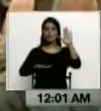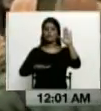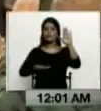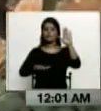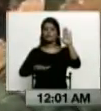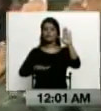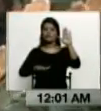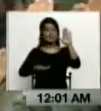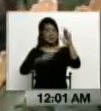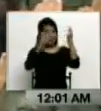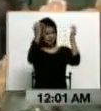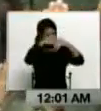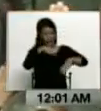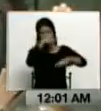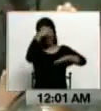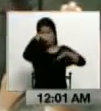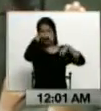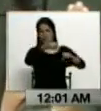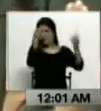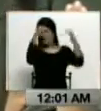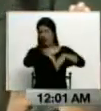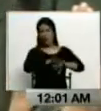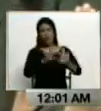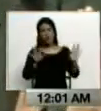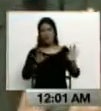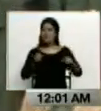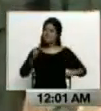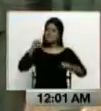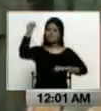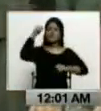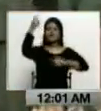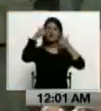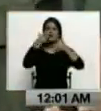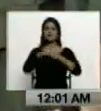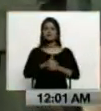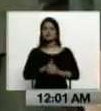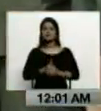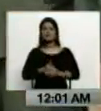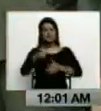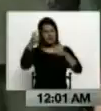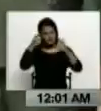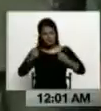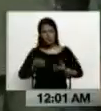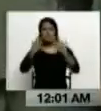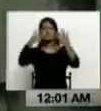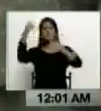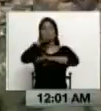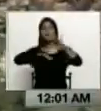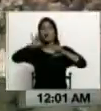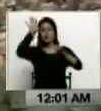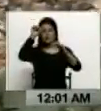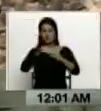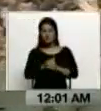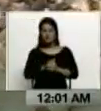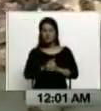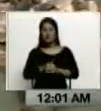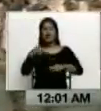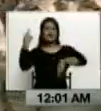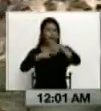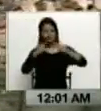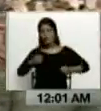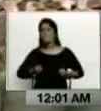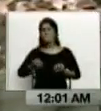lo juro lo juro abajo el imperialismo abajo el imperialismo que viva Chávez Que viva la